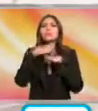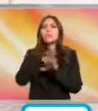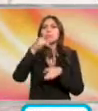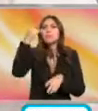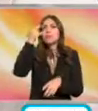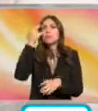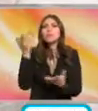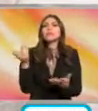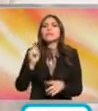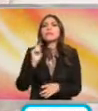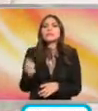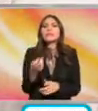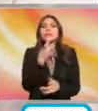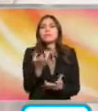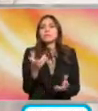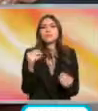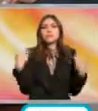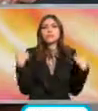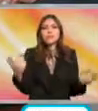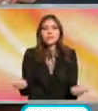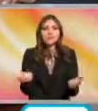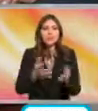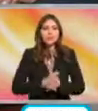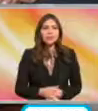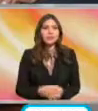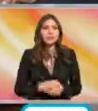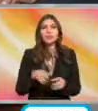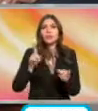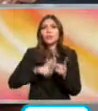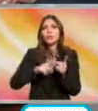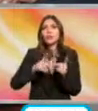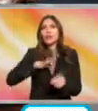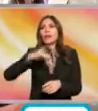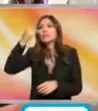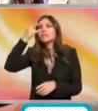¿Qué vamos a te hablar dio de- por ¿Qué hablar tiene de que este ver? ¿Dónde tema está el el día de parche? hoy? ¿Dónde está el parche? Sí. No, bueno, pues